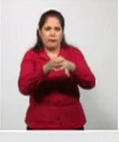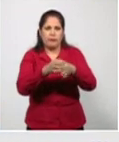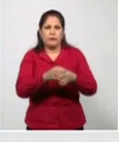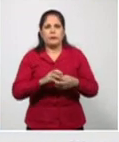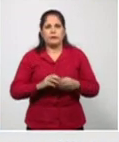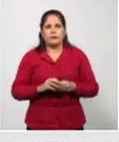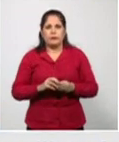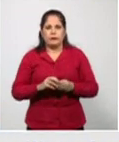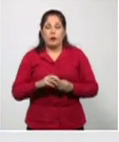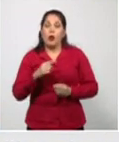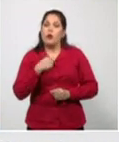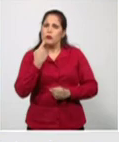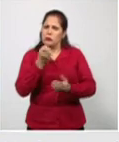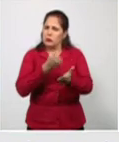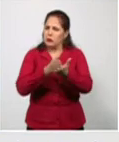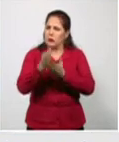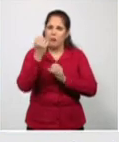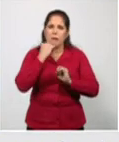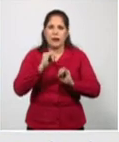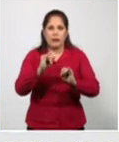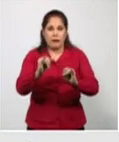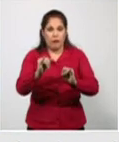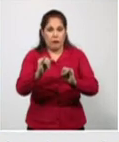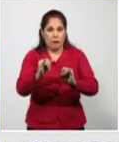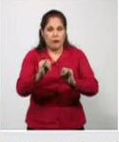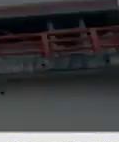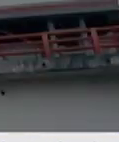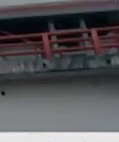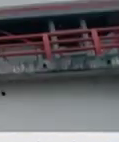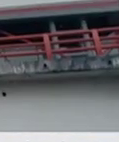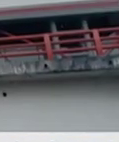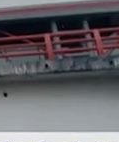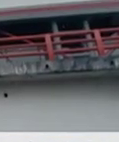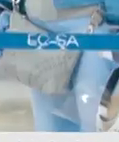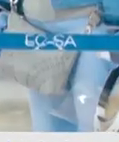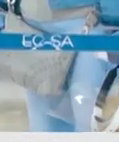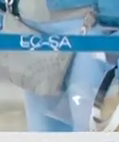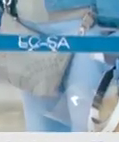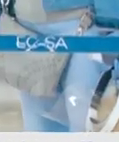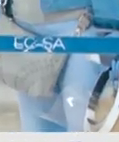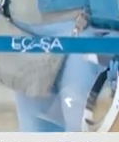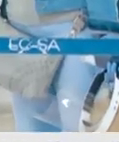estimaciones. Nosotros seguimos con más información tras la pausa.